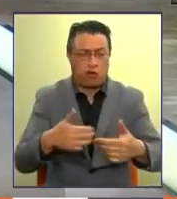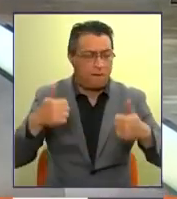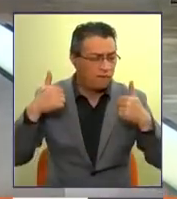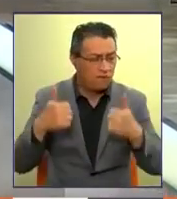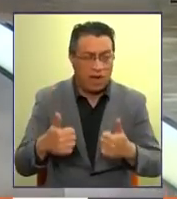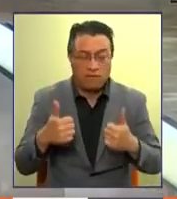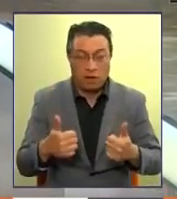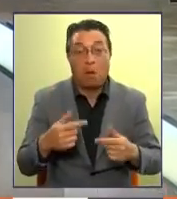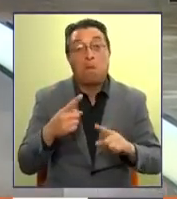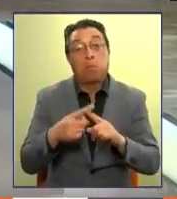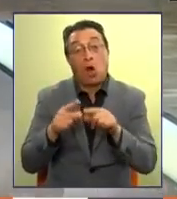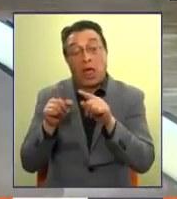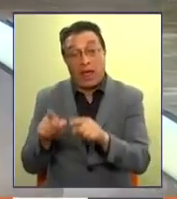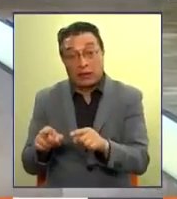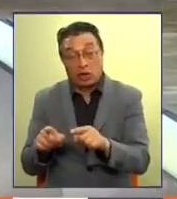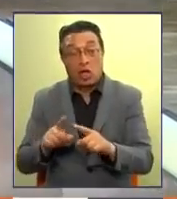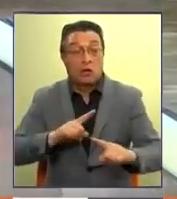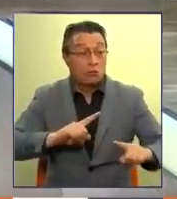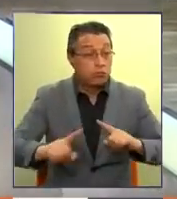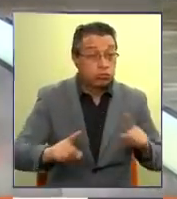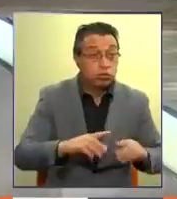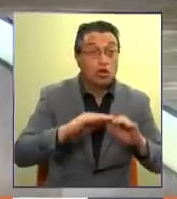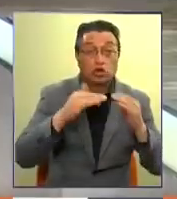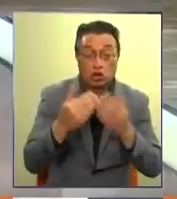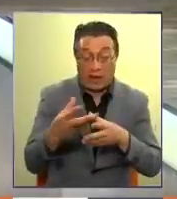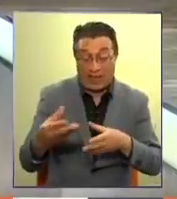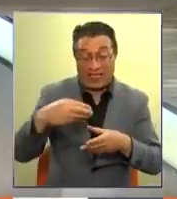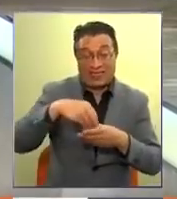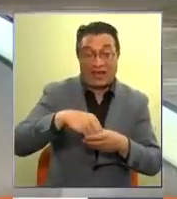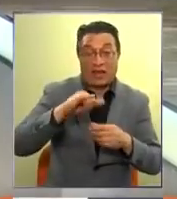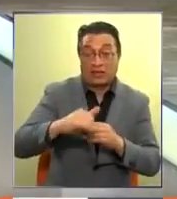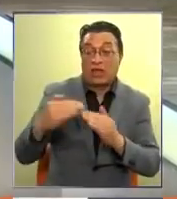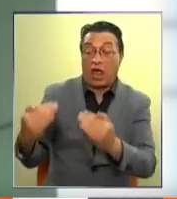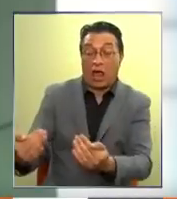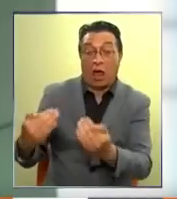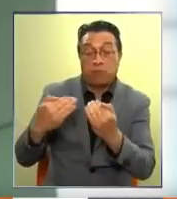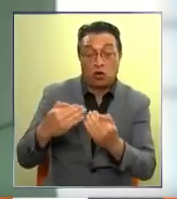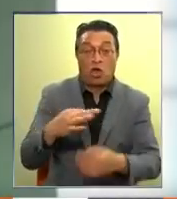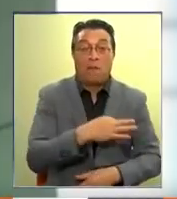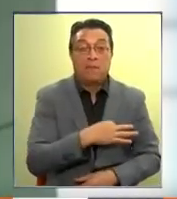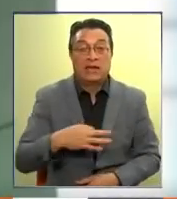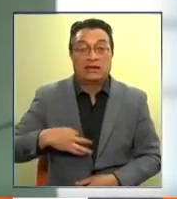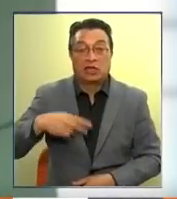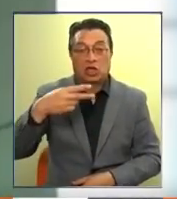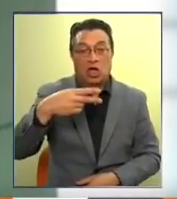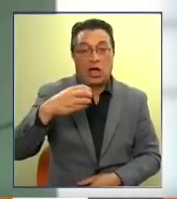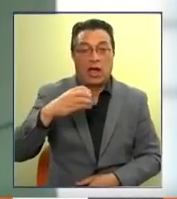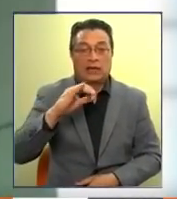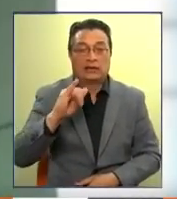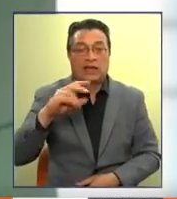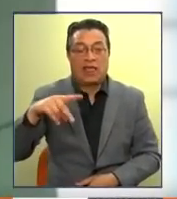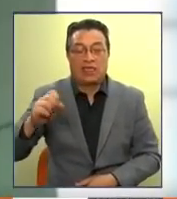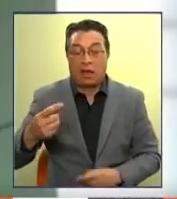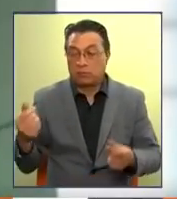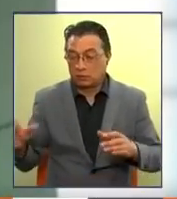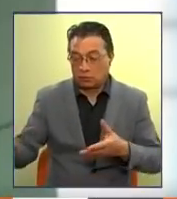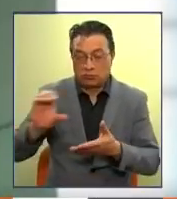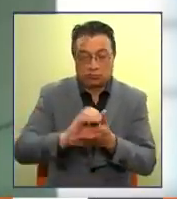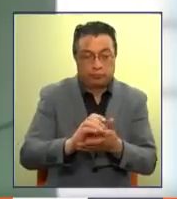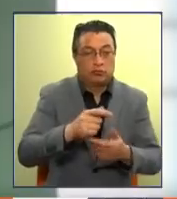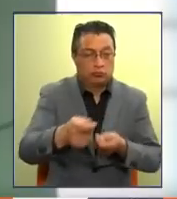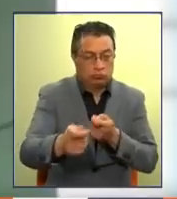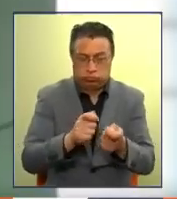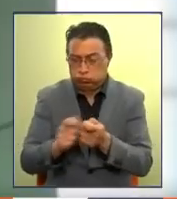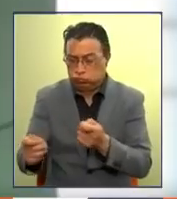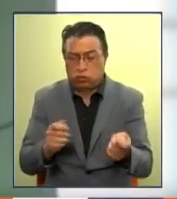Por lo tanto, la gestión también, tanto interna como el apoyo dentro del Ministerio de Hacienda para administrar los recursos, también funcionó